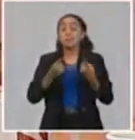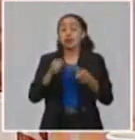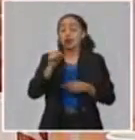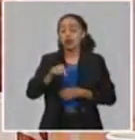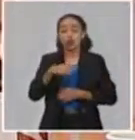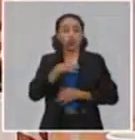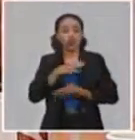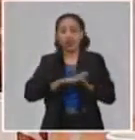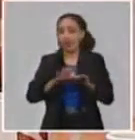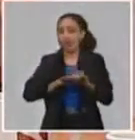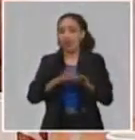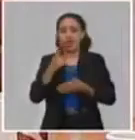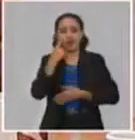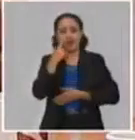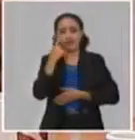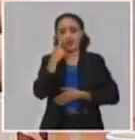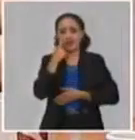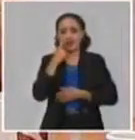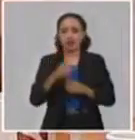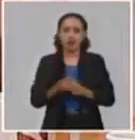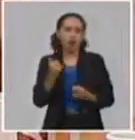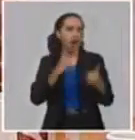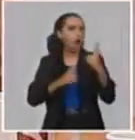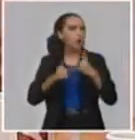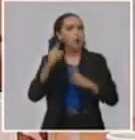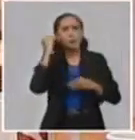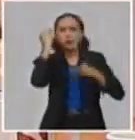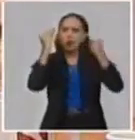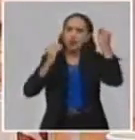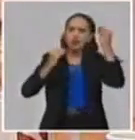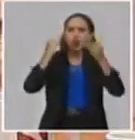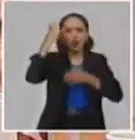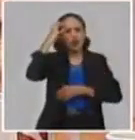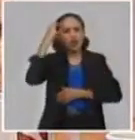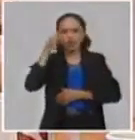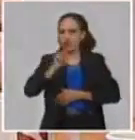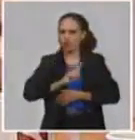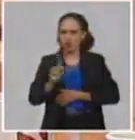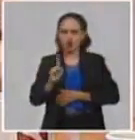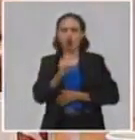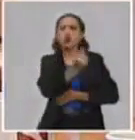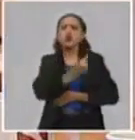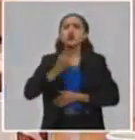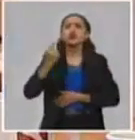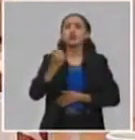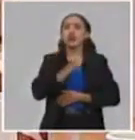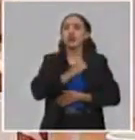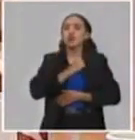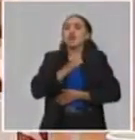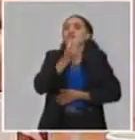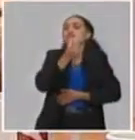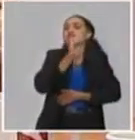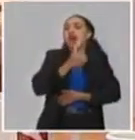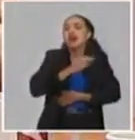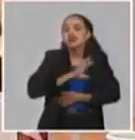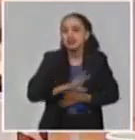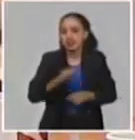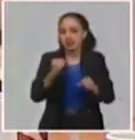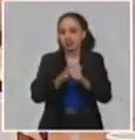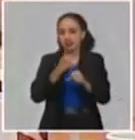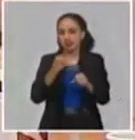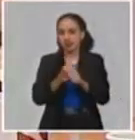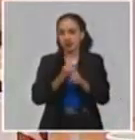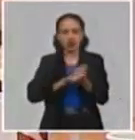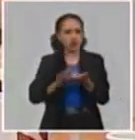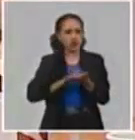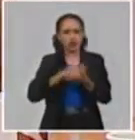ver con alguna preocupación del gobierno. Nosotros lo que queremos es facilitar las cosas. Y en ninguna parte